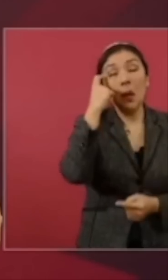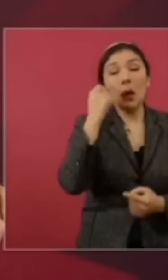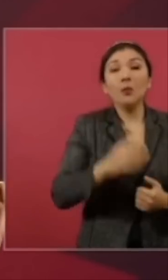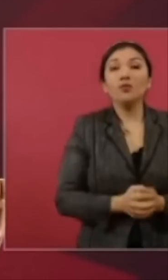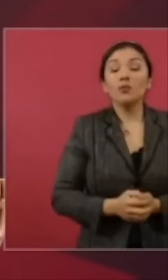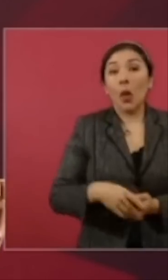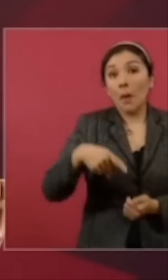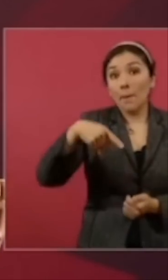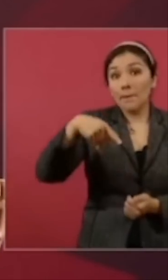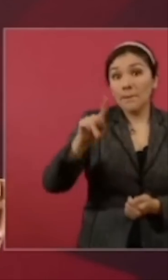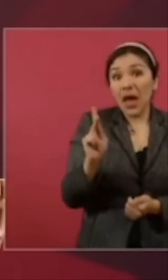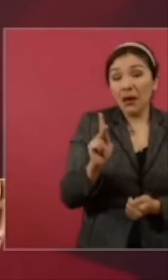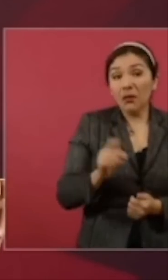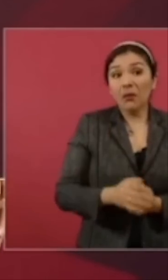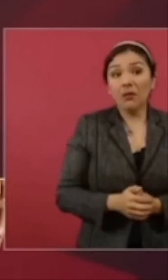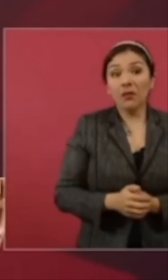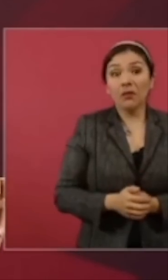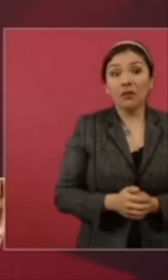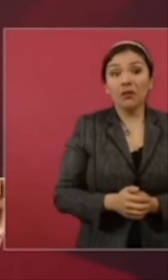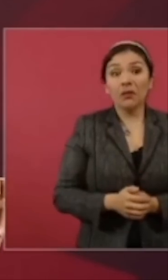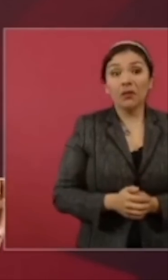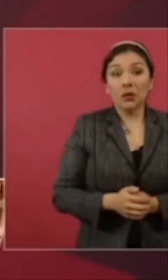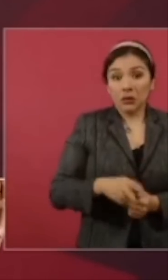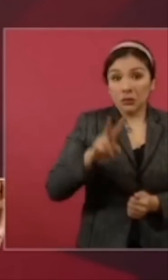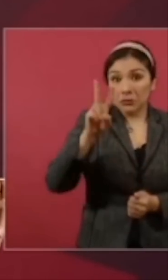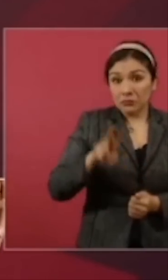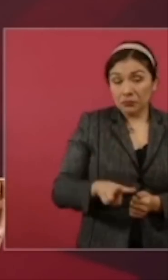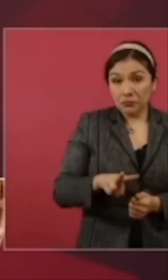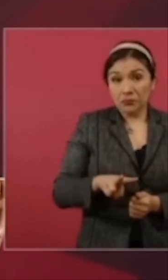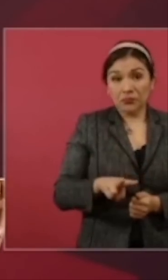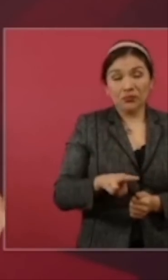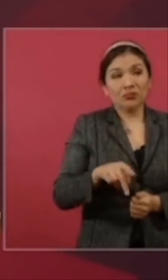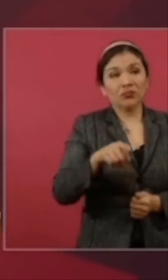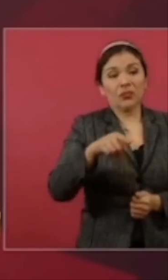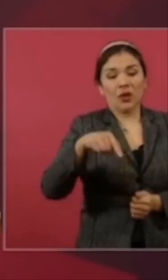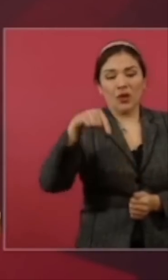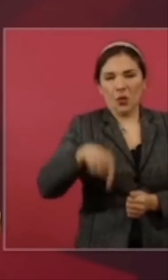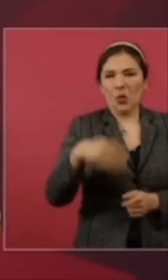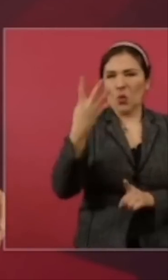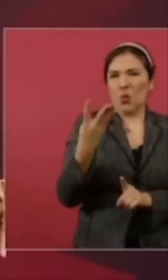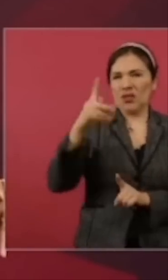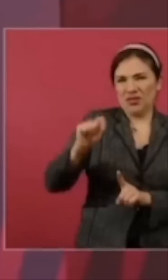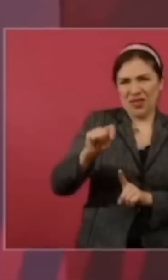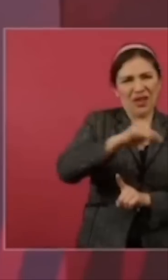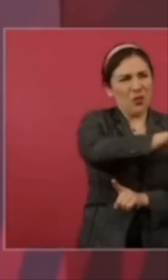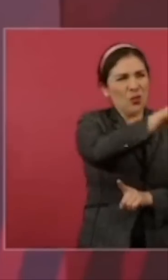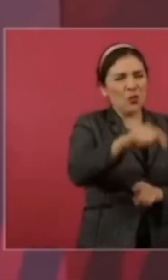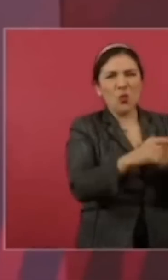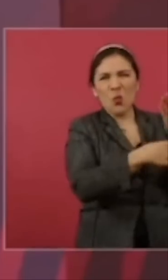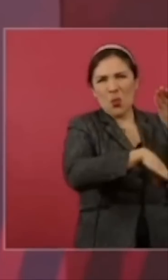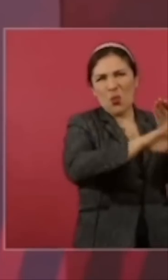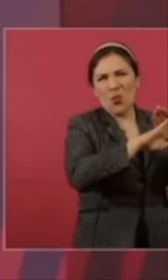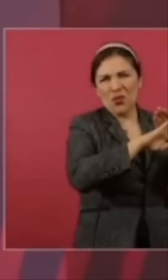los opositores a nuestro movimiento son más que nada